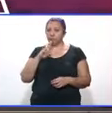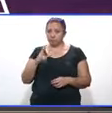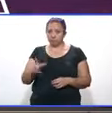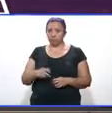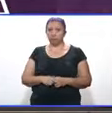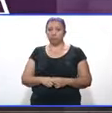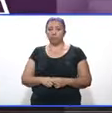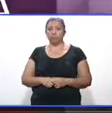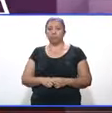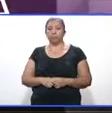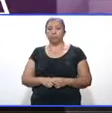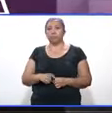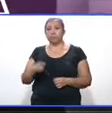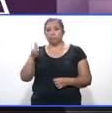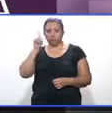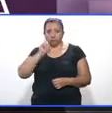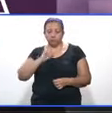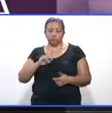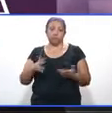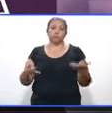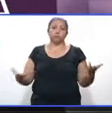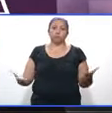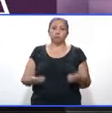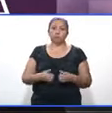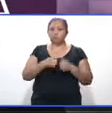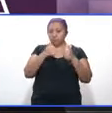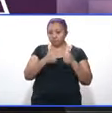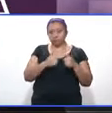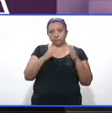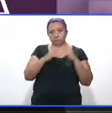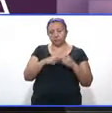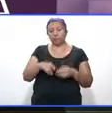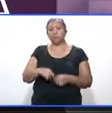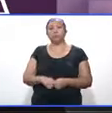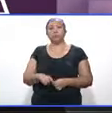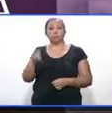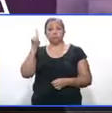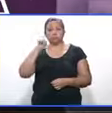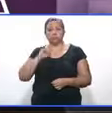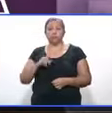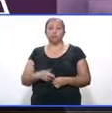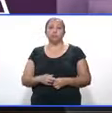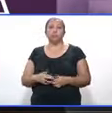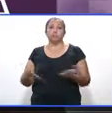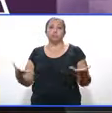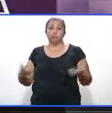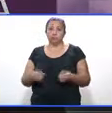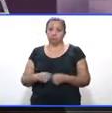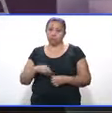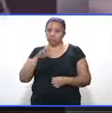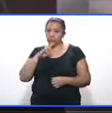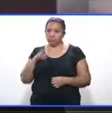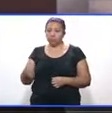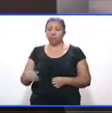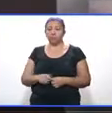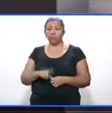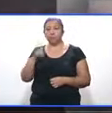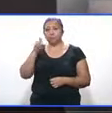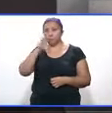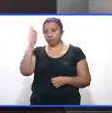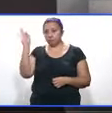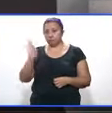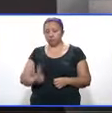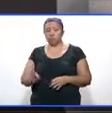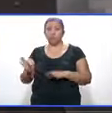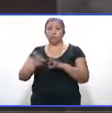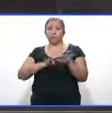le parezca. Hay mujeres que se van a realizar quedándose en el hogar, hay mujeres que se van a realizar pues a lo mejor dedicándose 100%